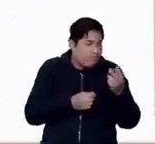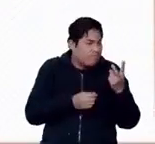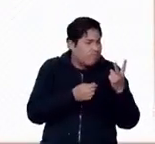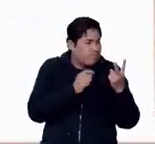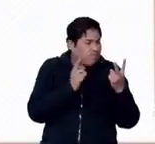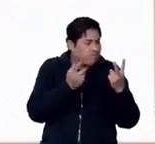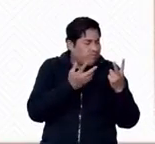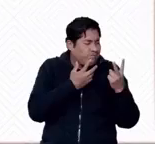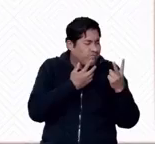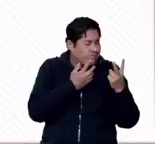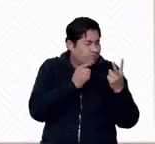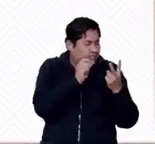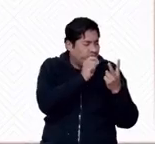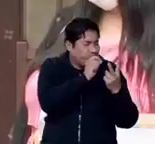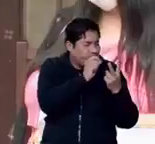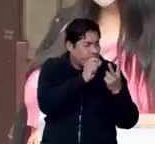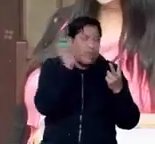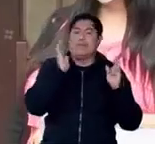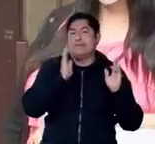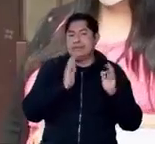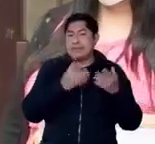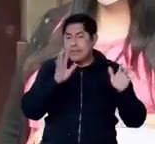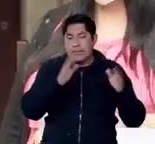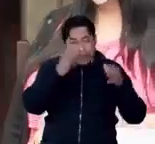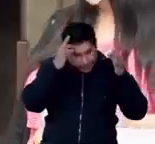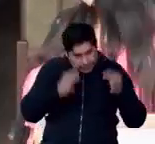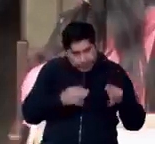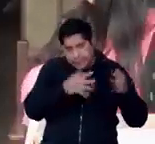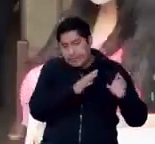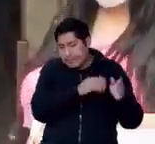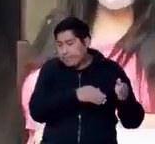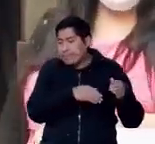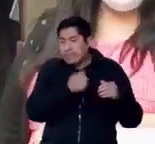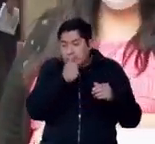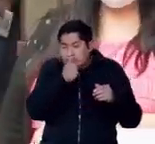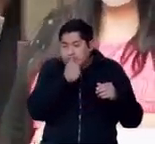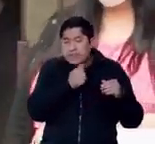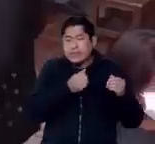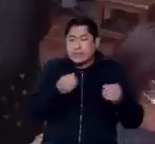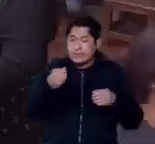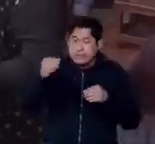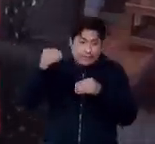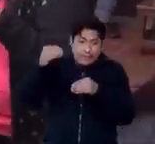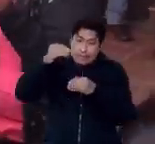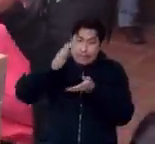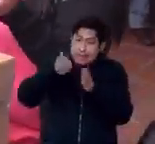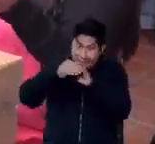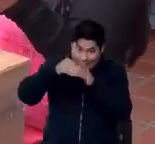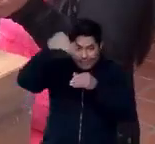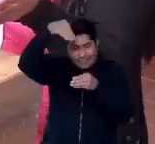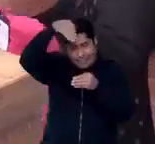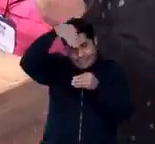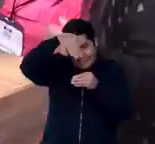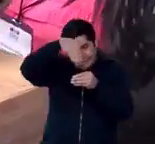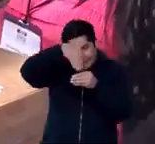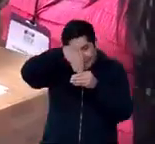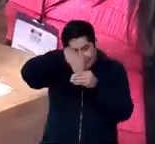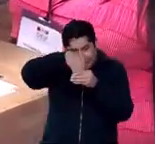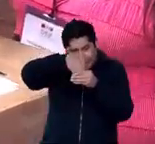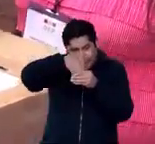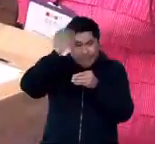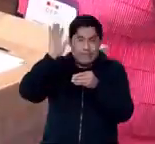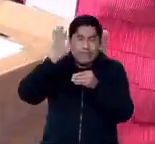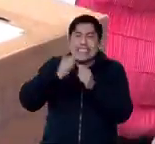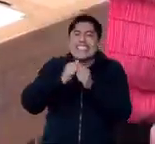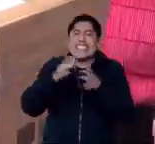visible la candidatura de su preferencia. Una vez que el elector o electora salga del recinto reservado, debe introducir la papeleta en el